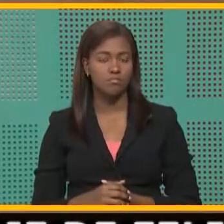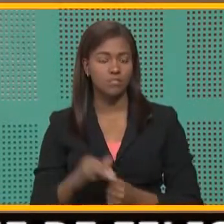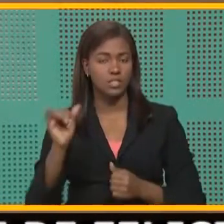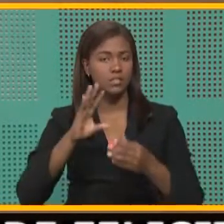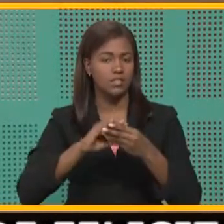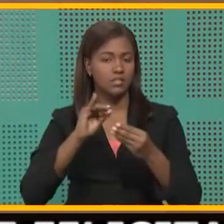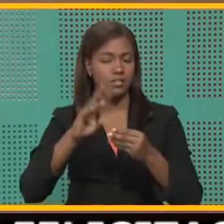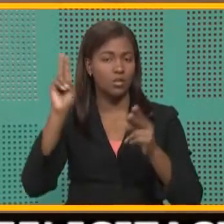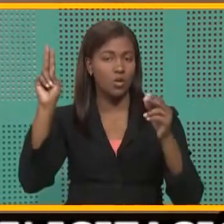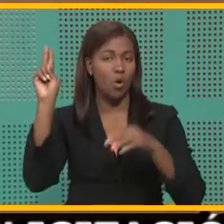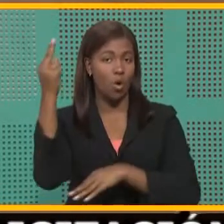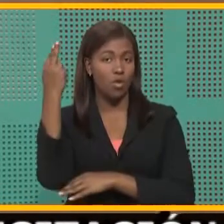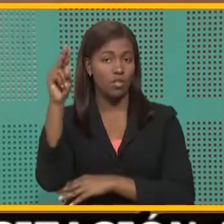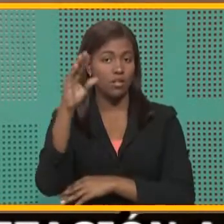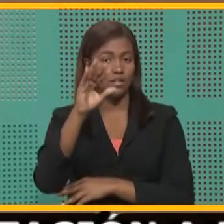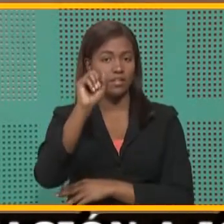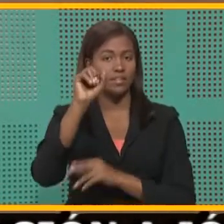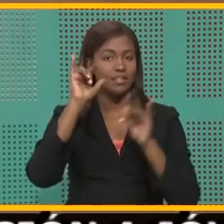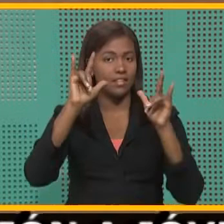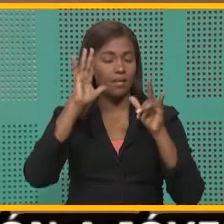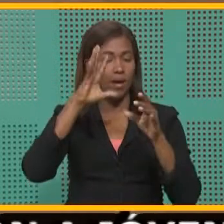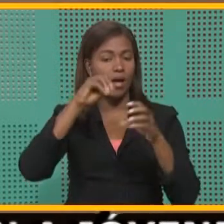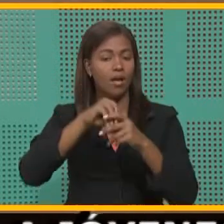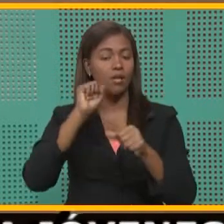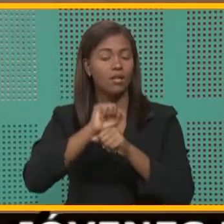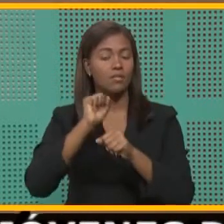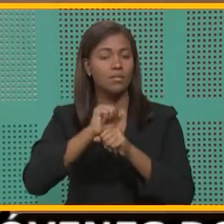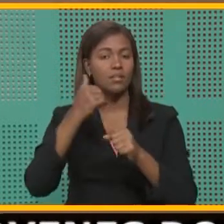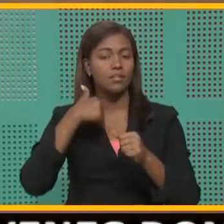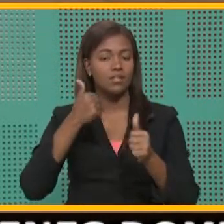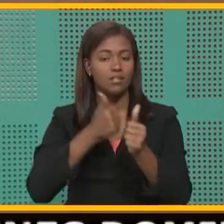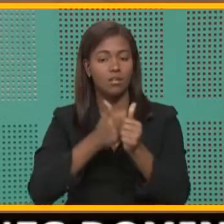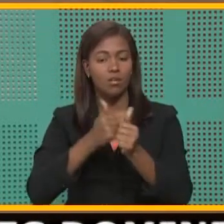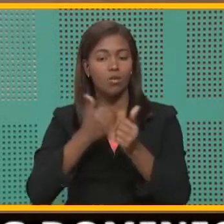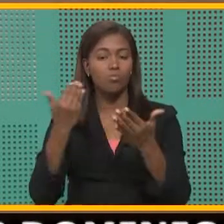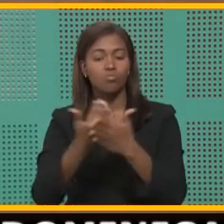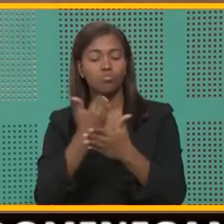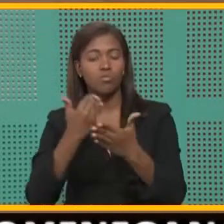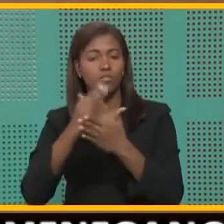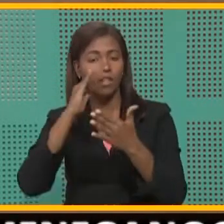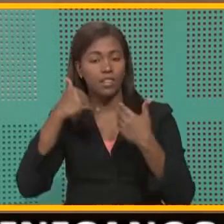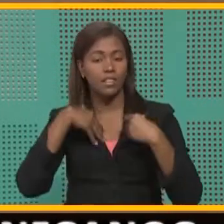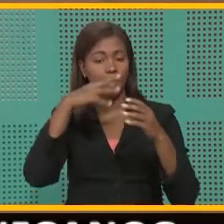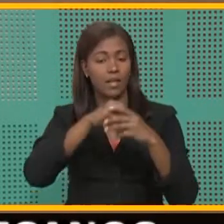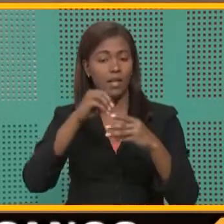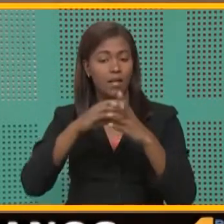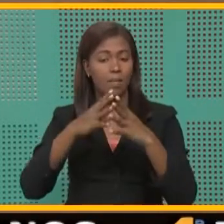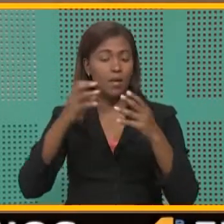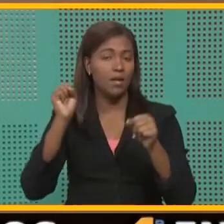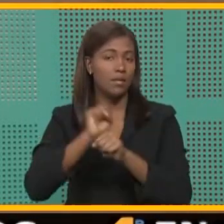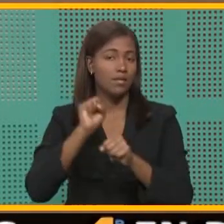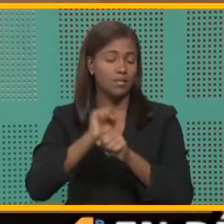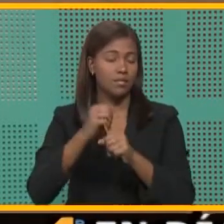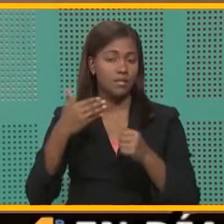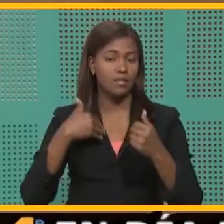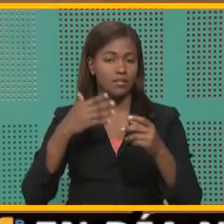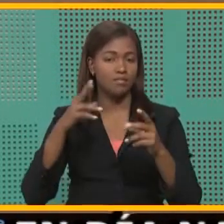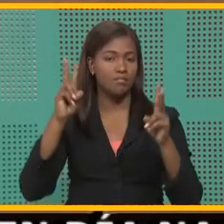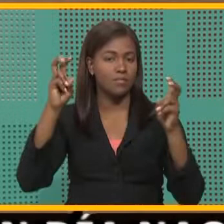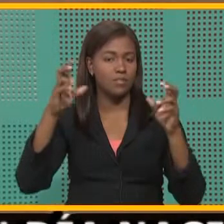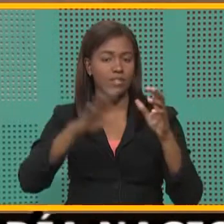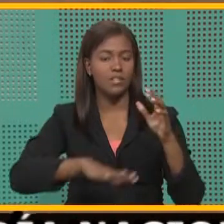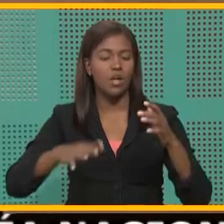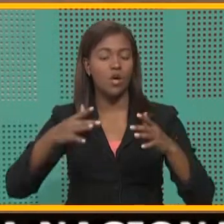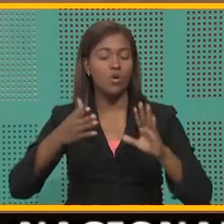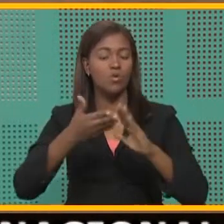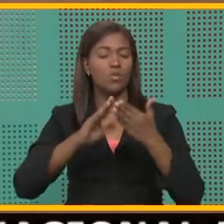Precisamente el Hotel Santiago Center funcionará bajo el concepto de uso mixto urbano y constituye la mayor inversión realizada en la denominada Ciudad Corazón en